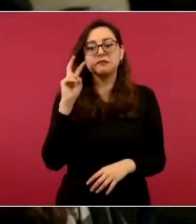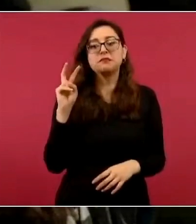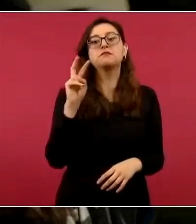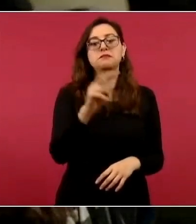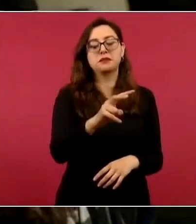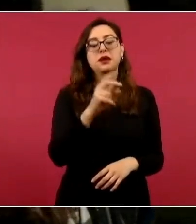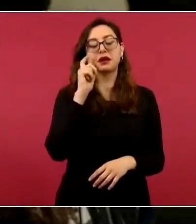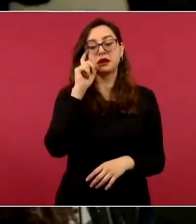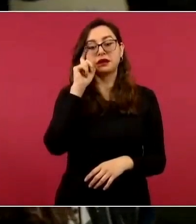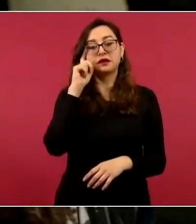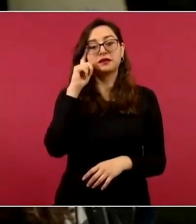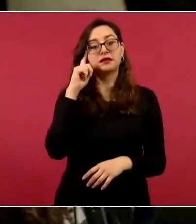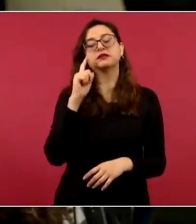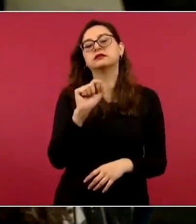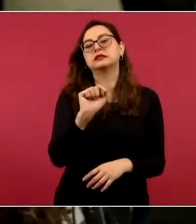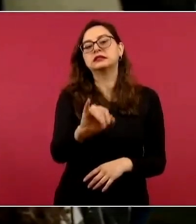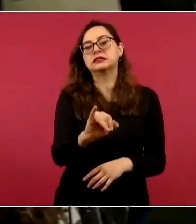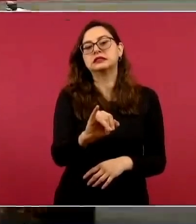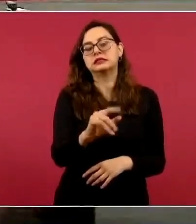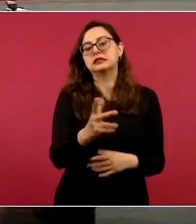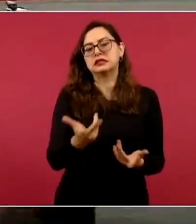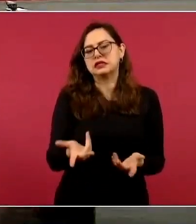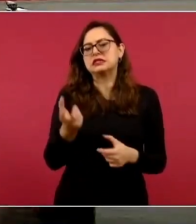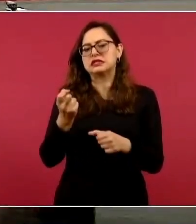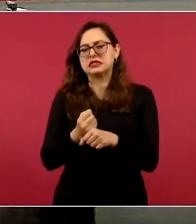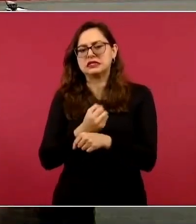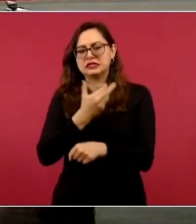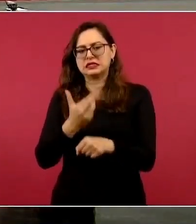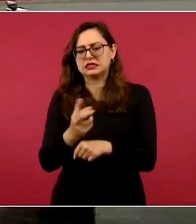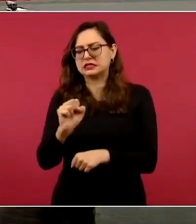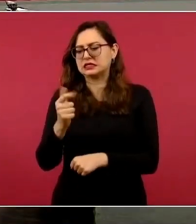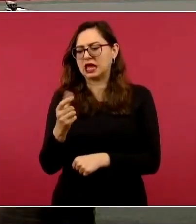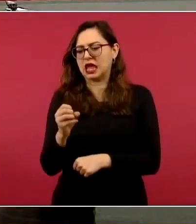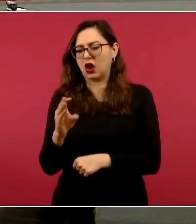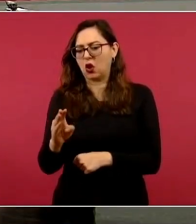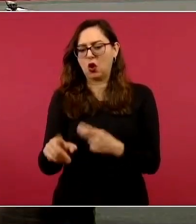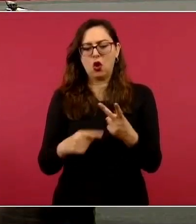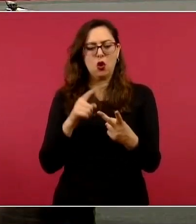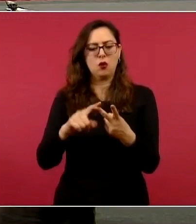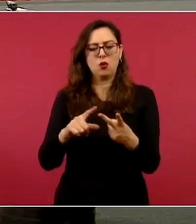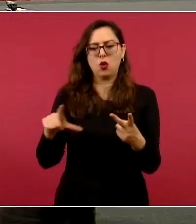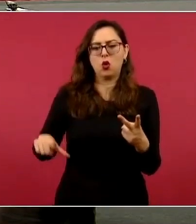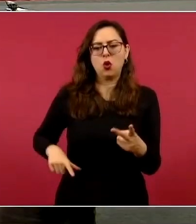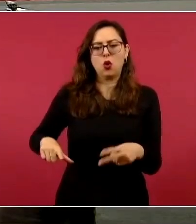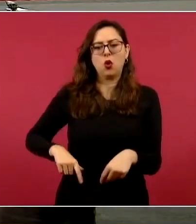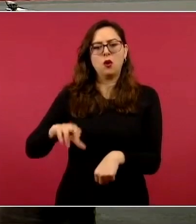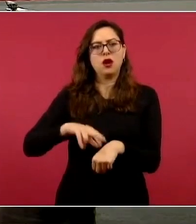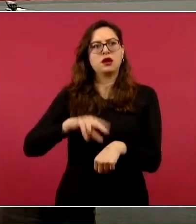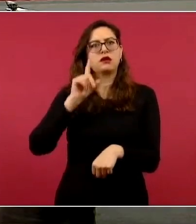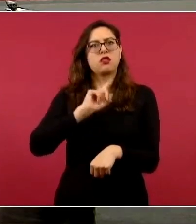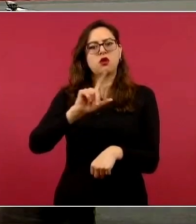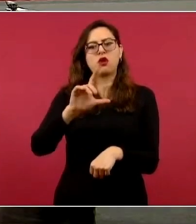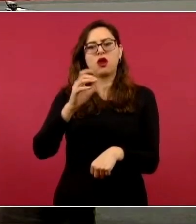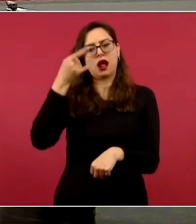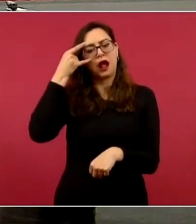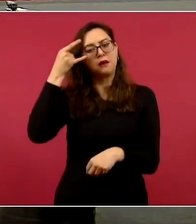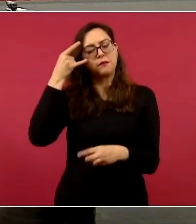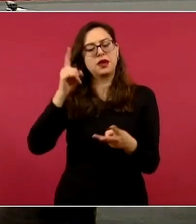presenciales del lado sur de la columna, el señor secretario de Gobernación, ahí estaba la gobernadora de Campeche, el diputado